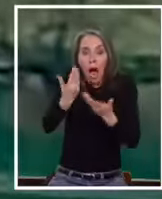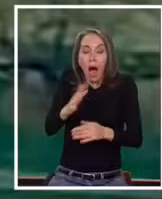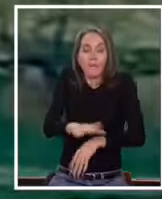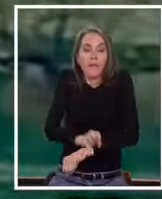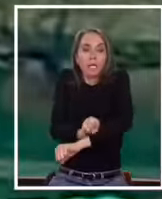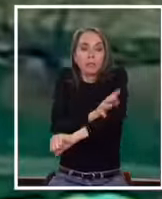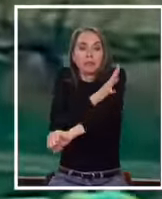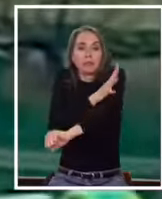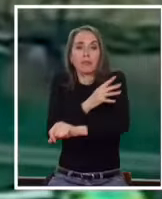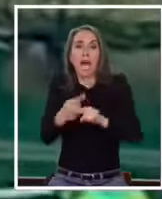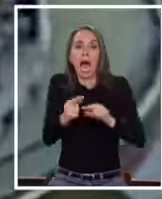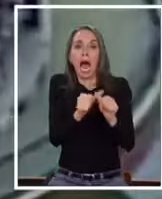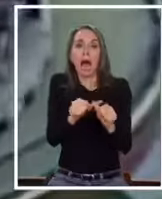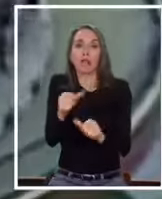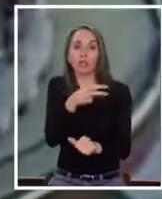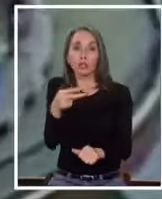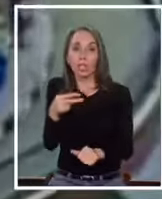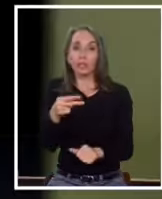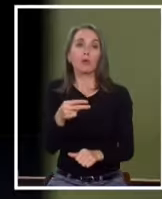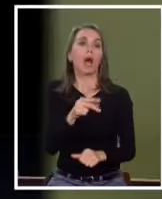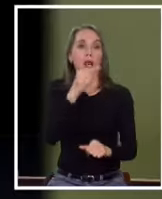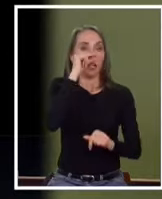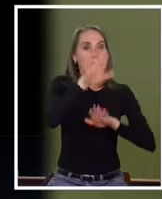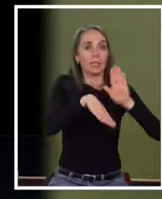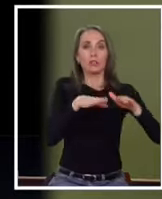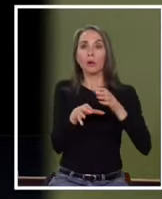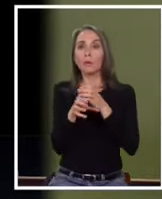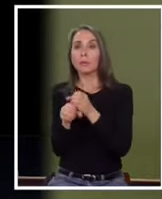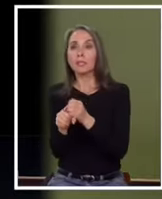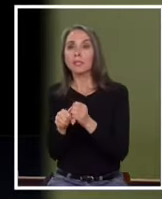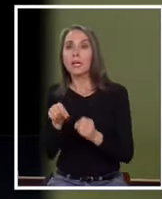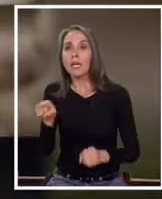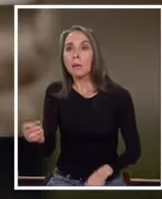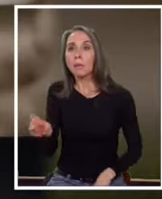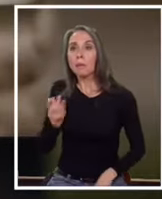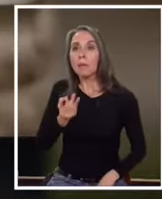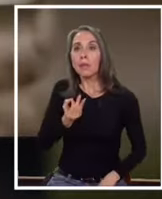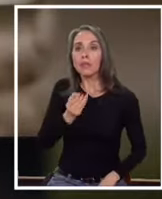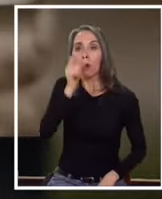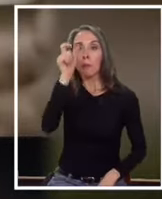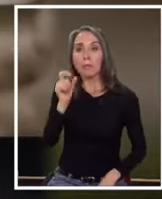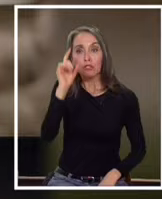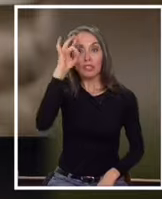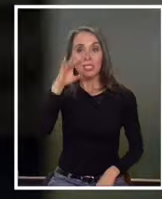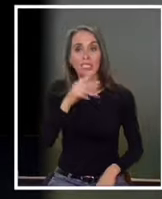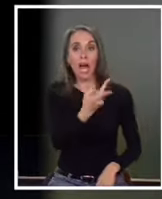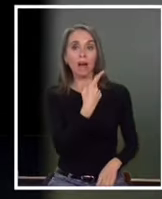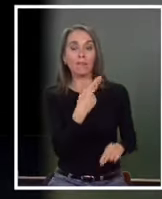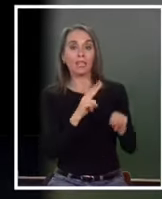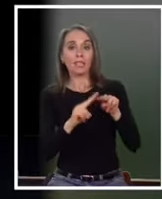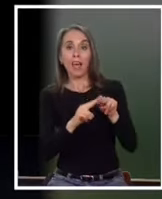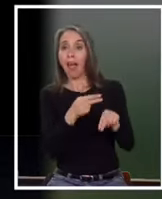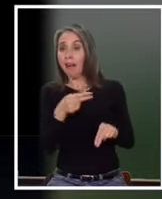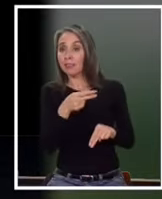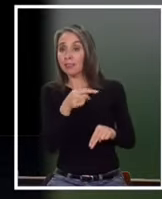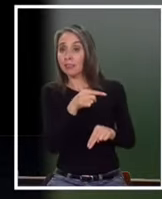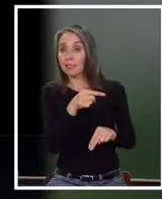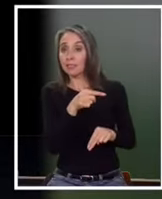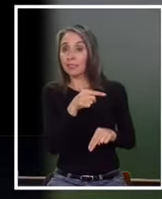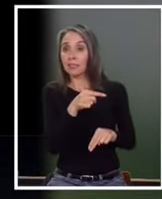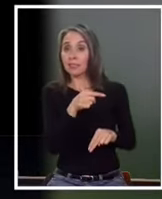abusos sexuales y presiones de Jackson. Me, if they ever found out what we were doing, he and